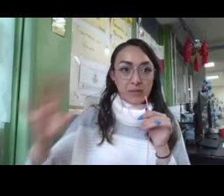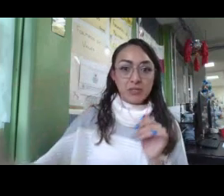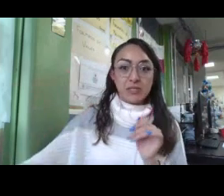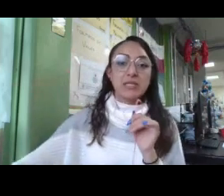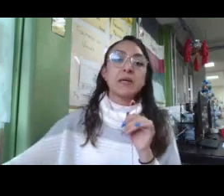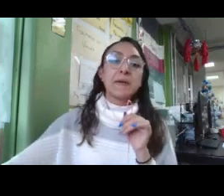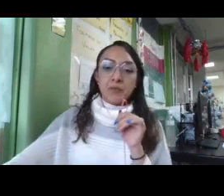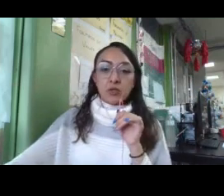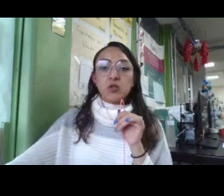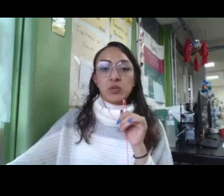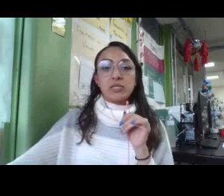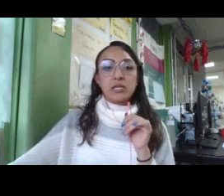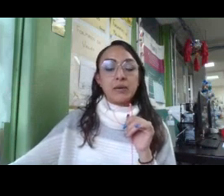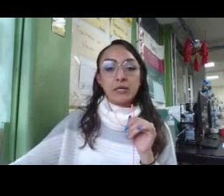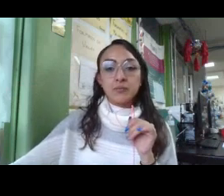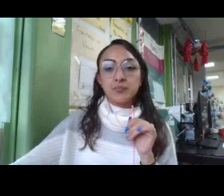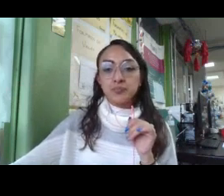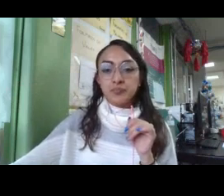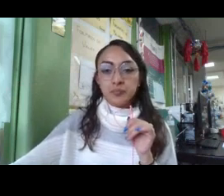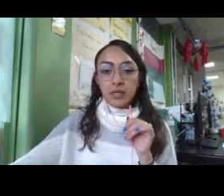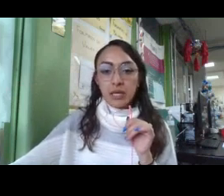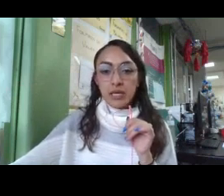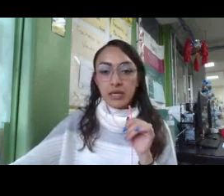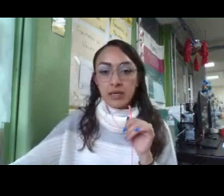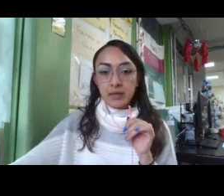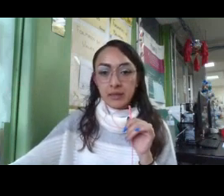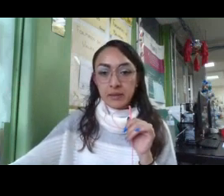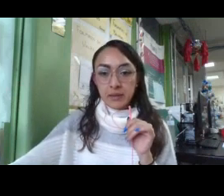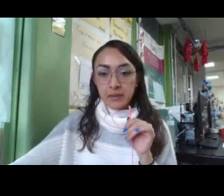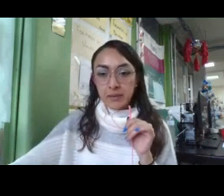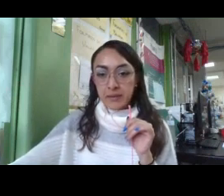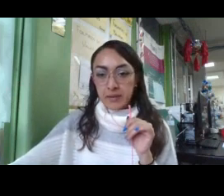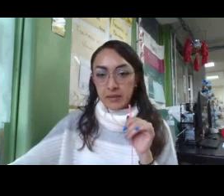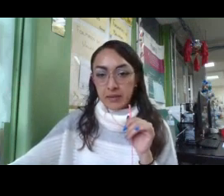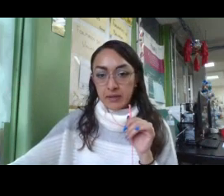cuando lo empezamos a hacer nos cuesta trabajo.